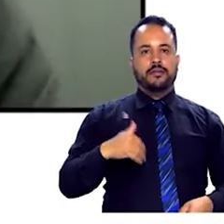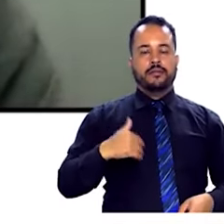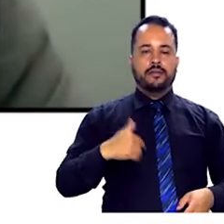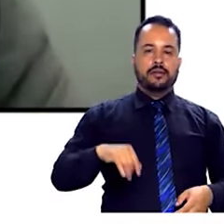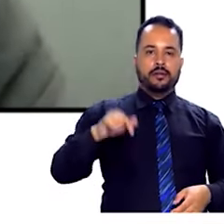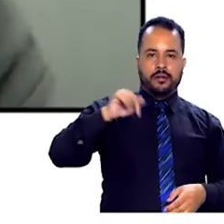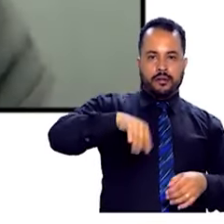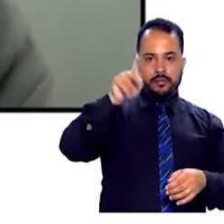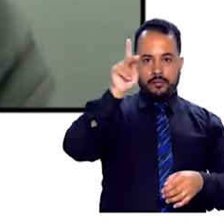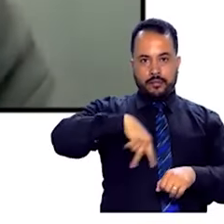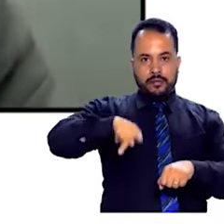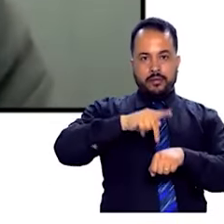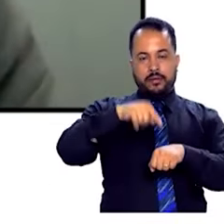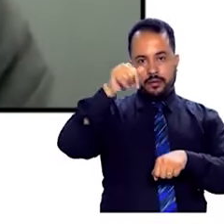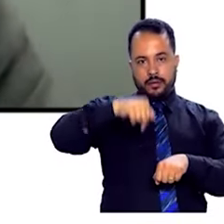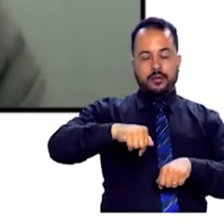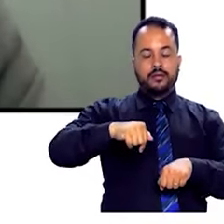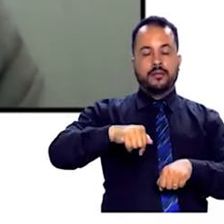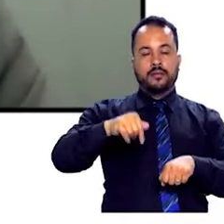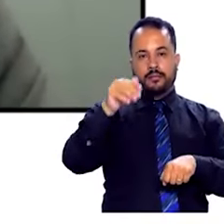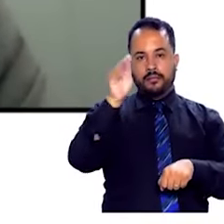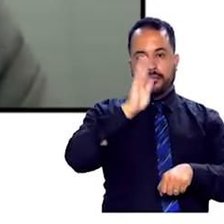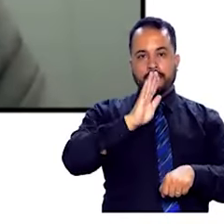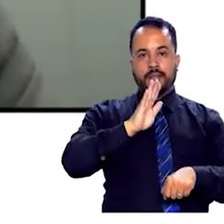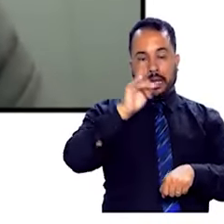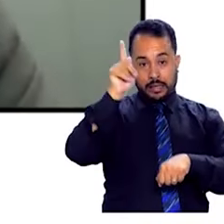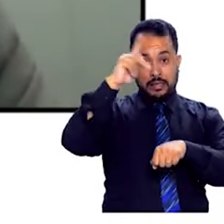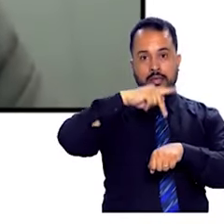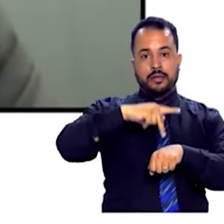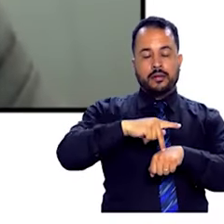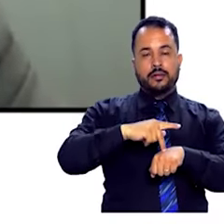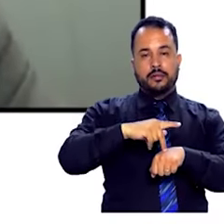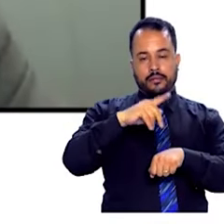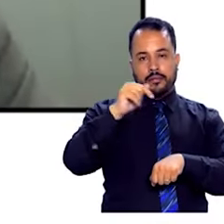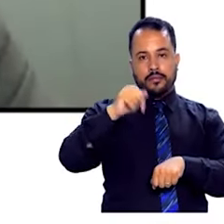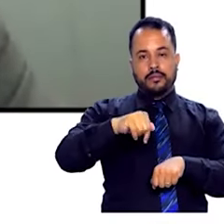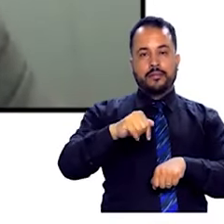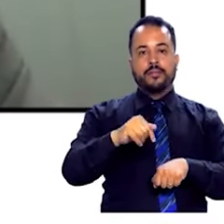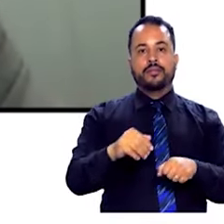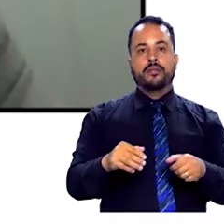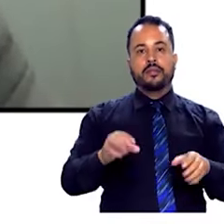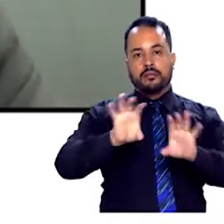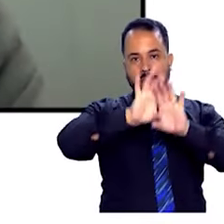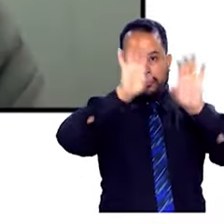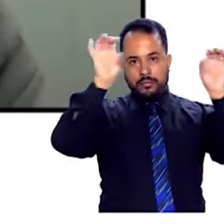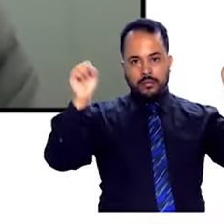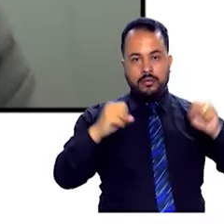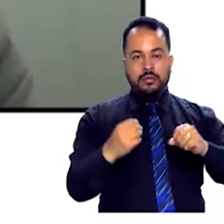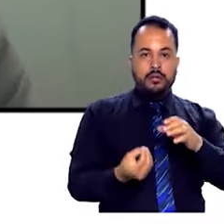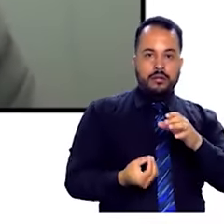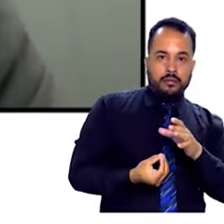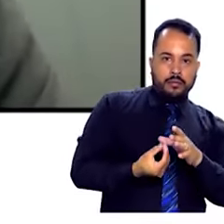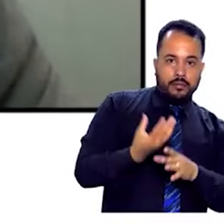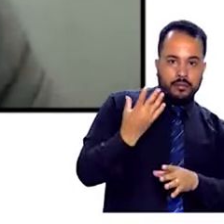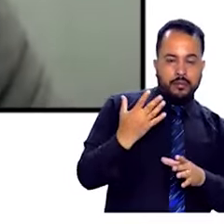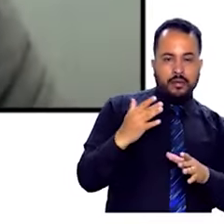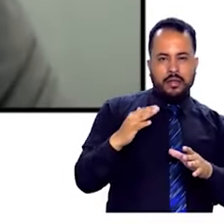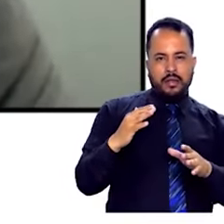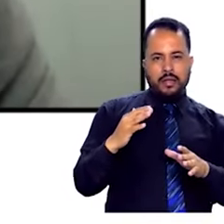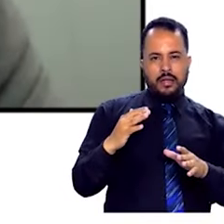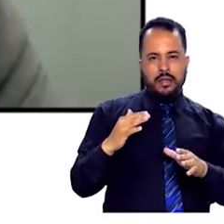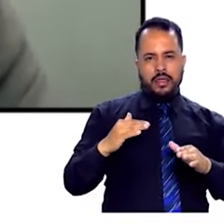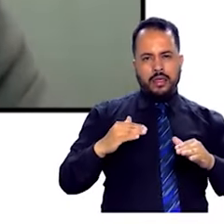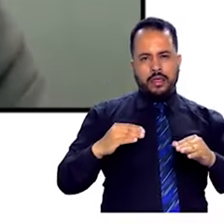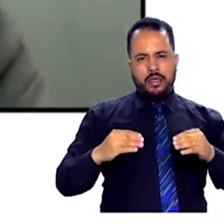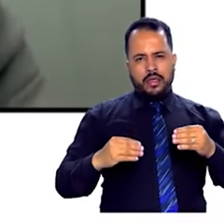A UNA flexibiliza de la letra dega competencia para entender recursos